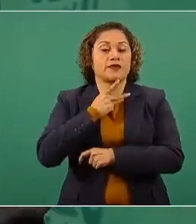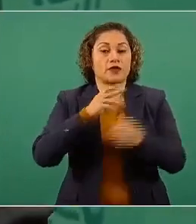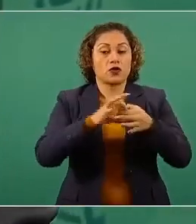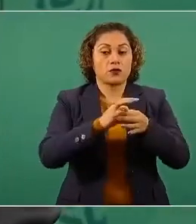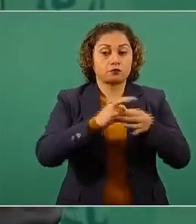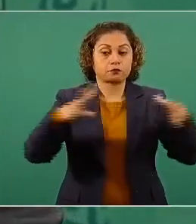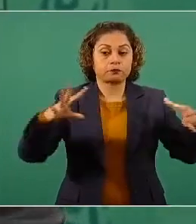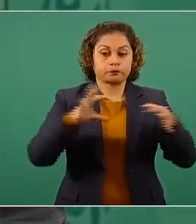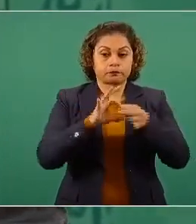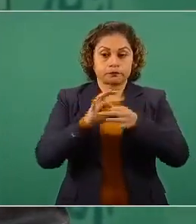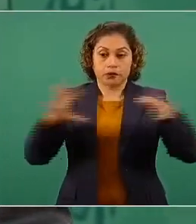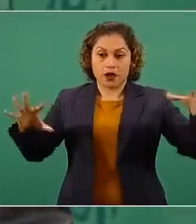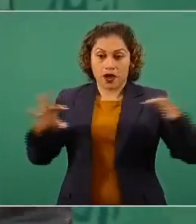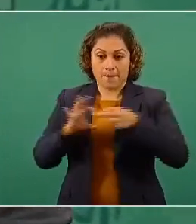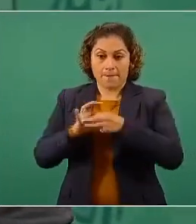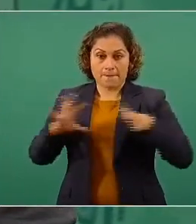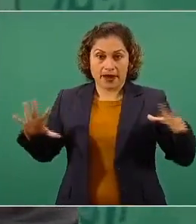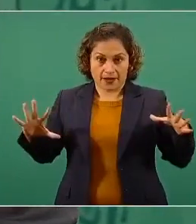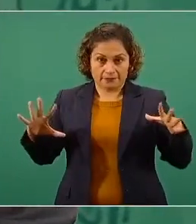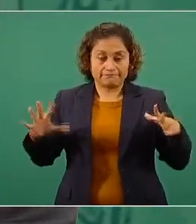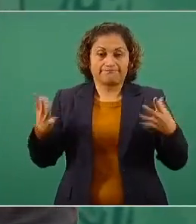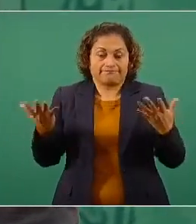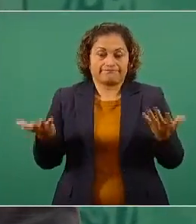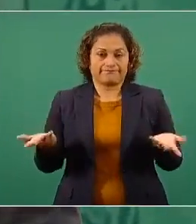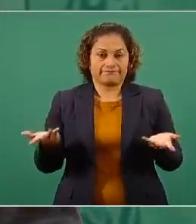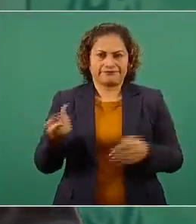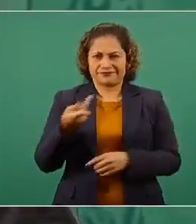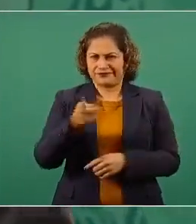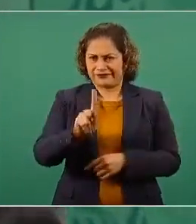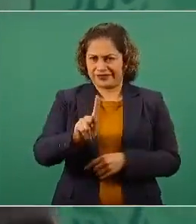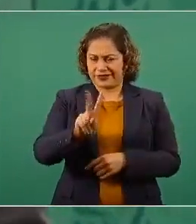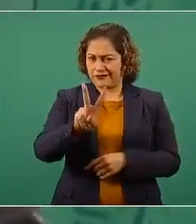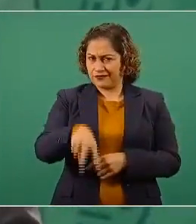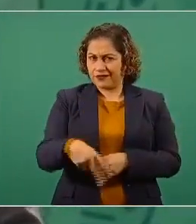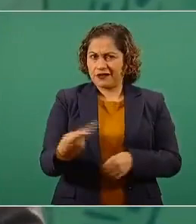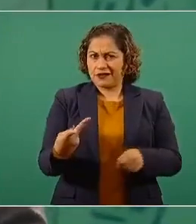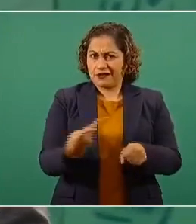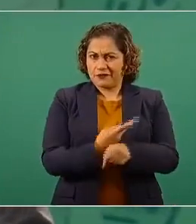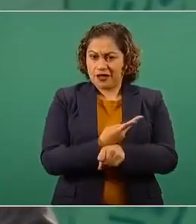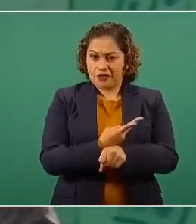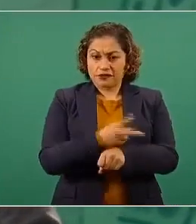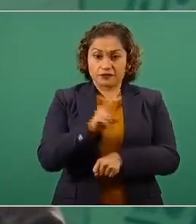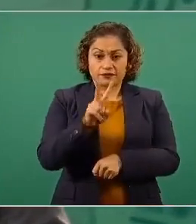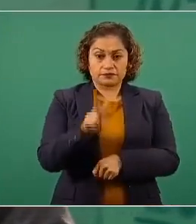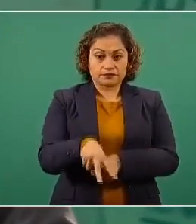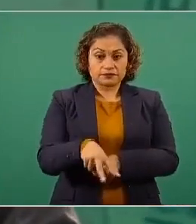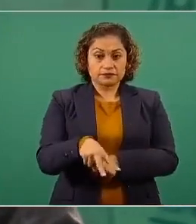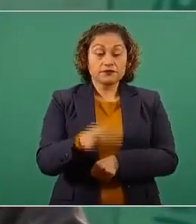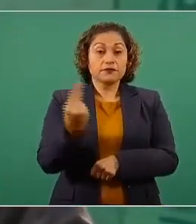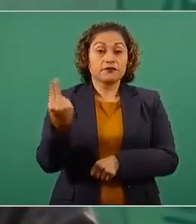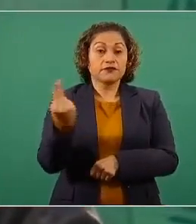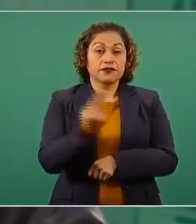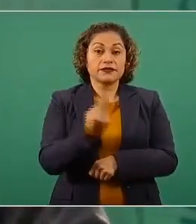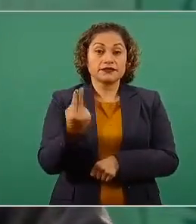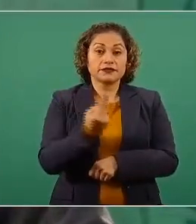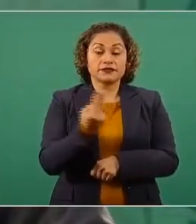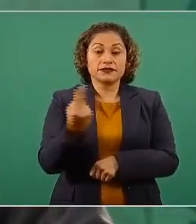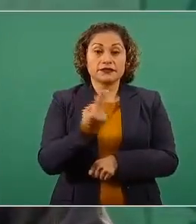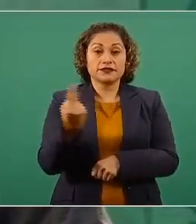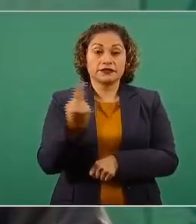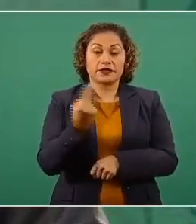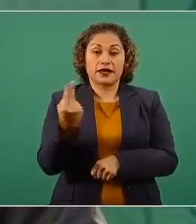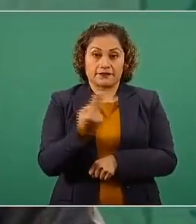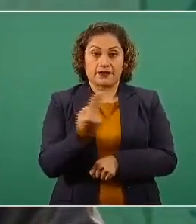Cuando lo recomendable era manejar toda la cadena